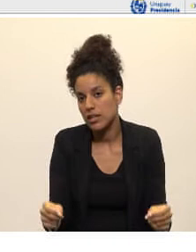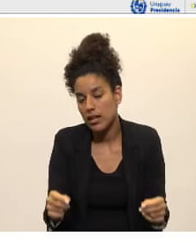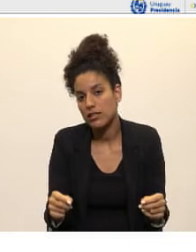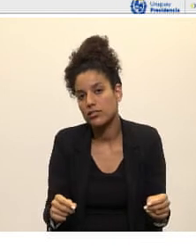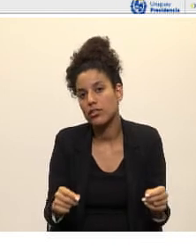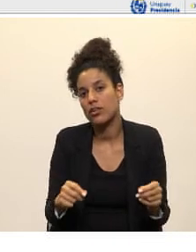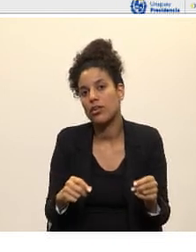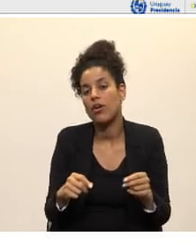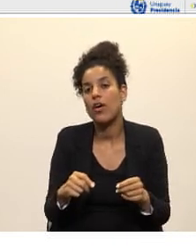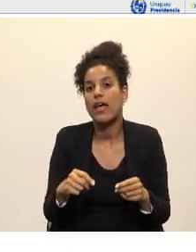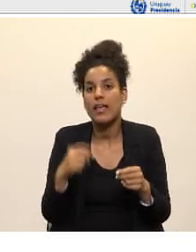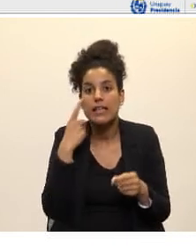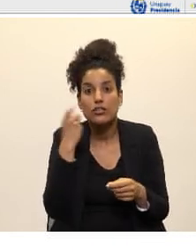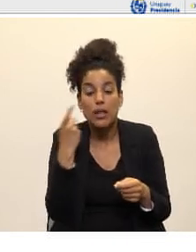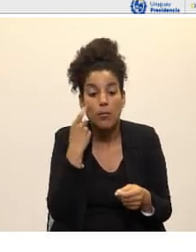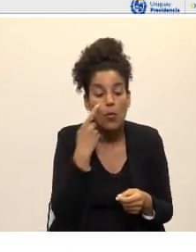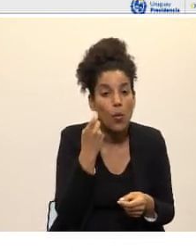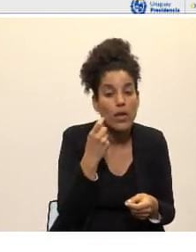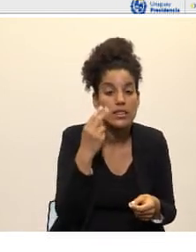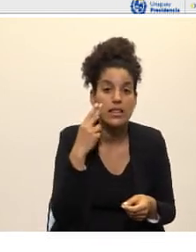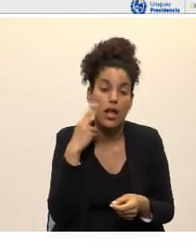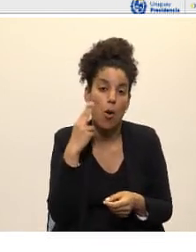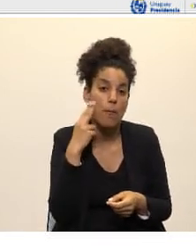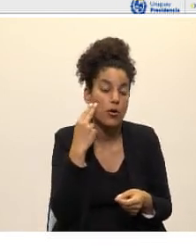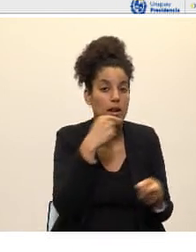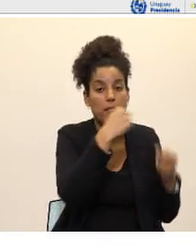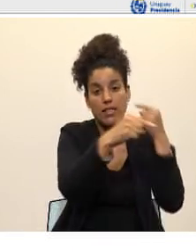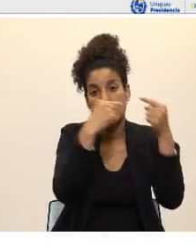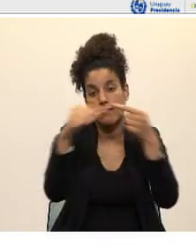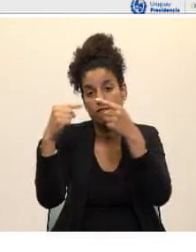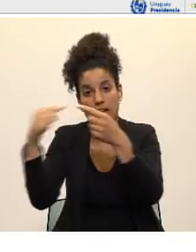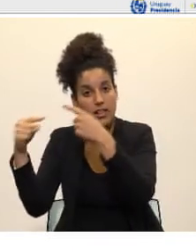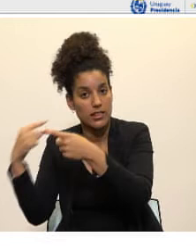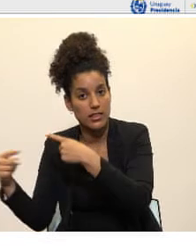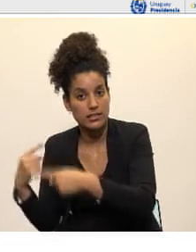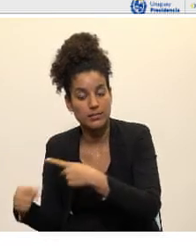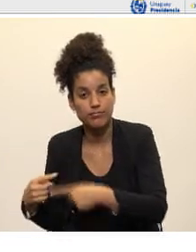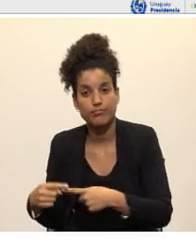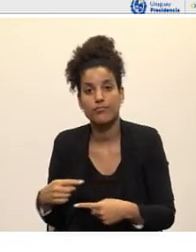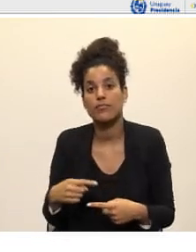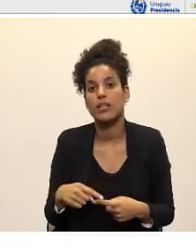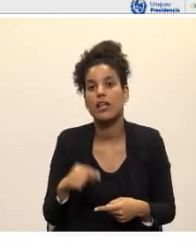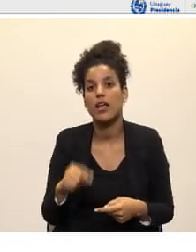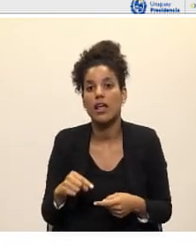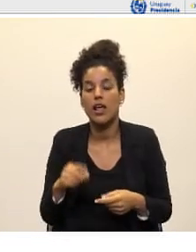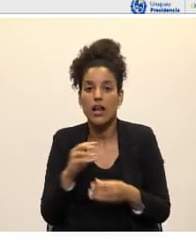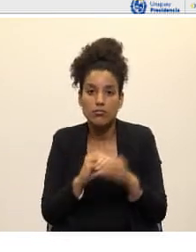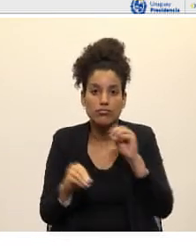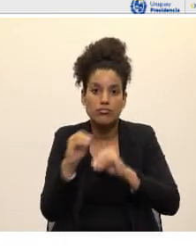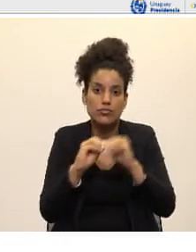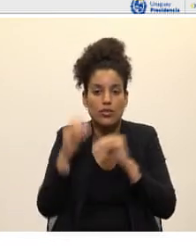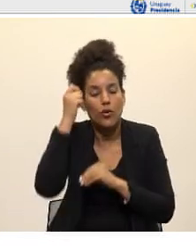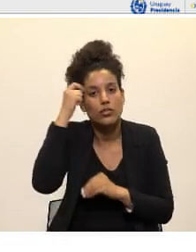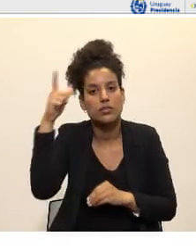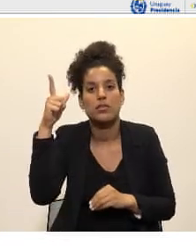territorios, identificamos los problemas que surgen de manera co-creativa, co-creando conocimiento